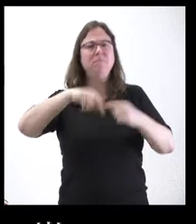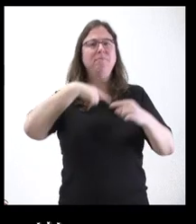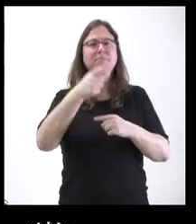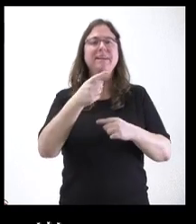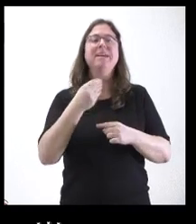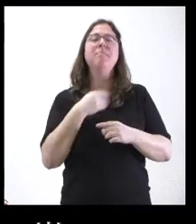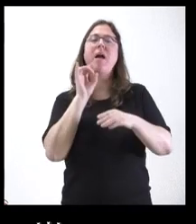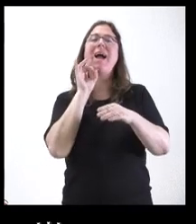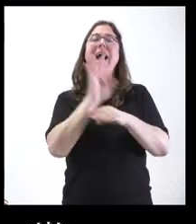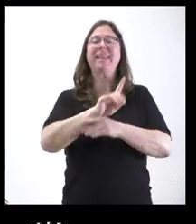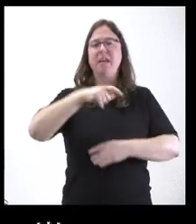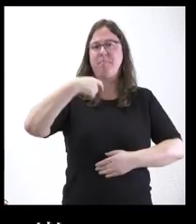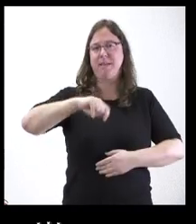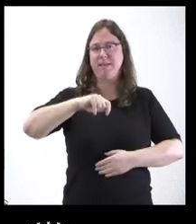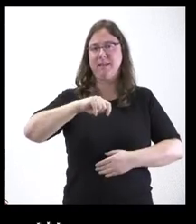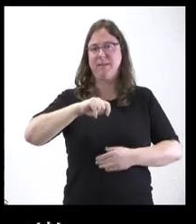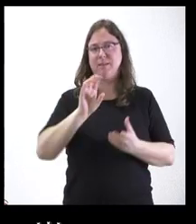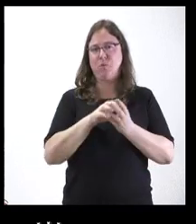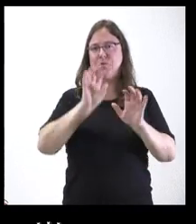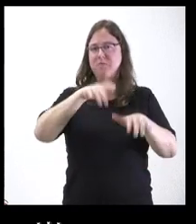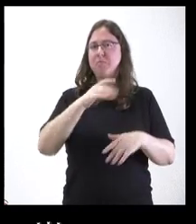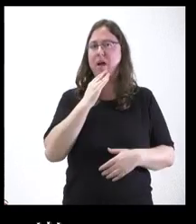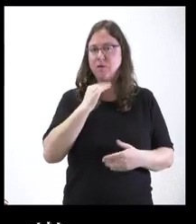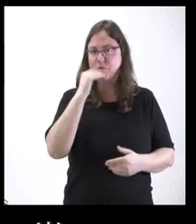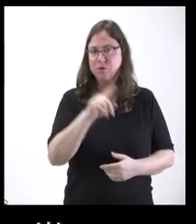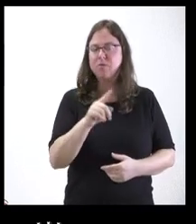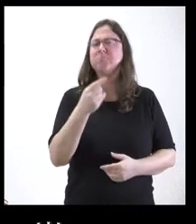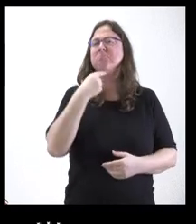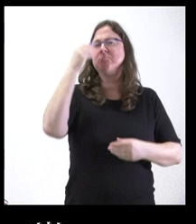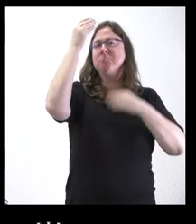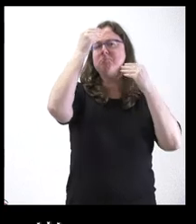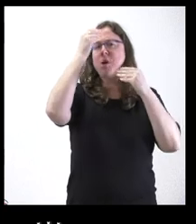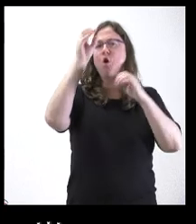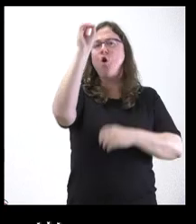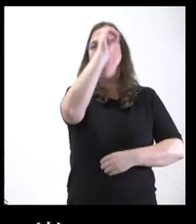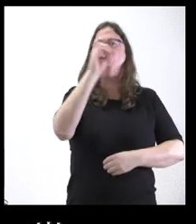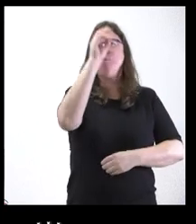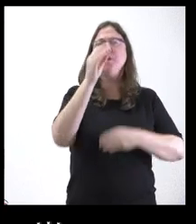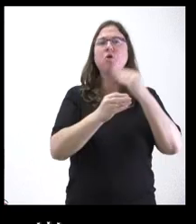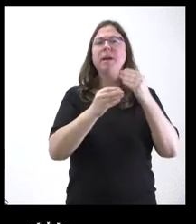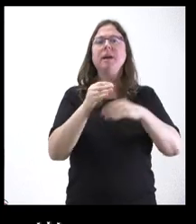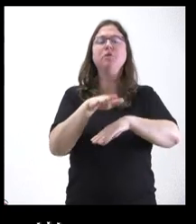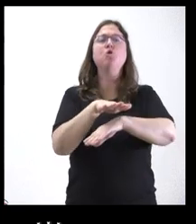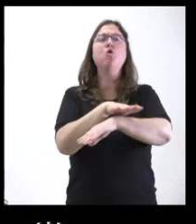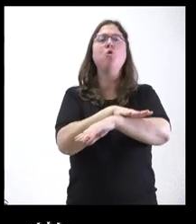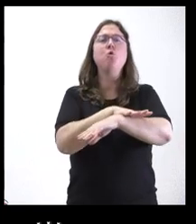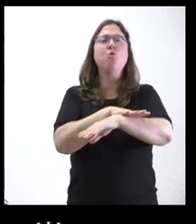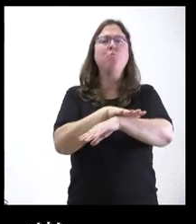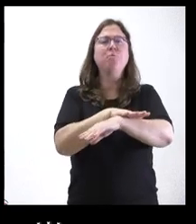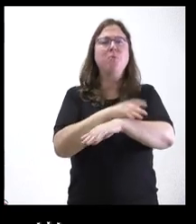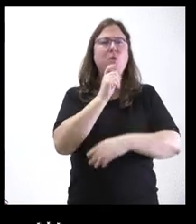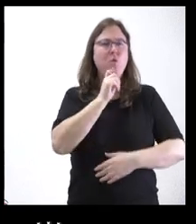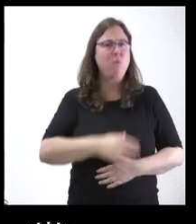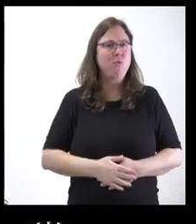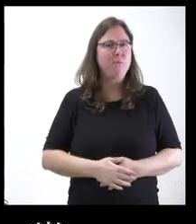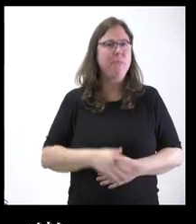presidente de de la junta y cómo valoran la respuesta que ha dado el propio ministro a través de sus redes sociales y también pedirle una valoración de los